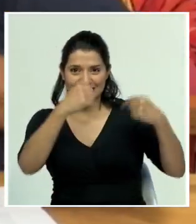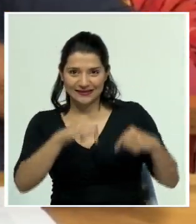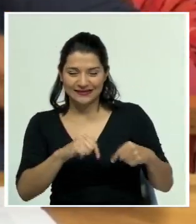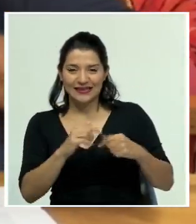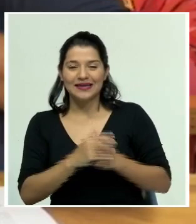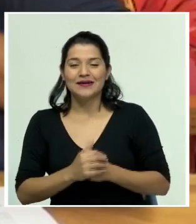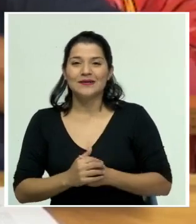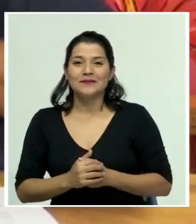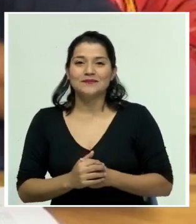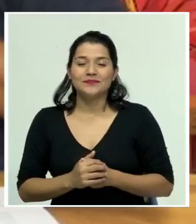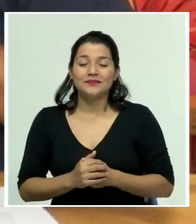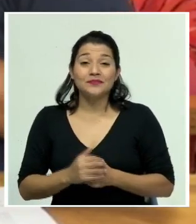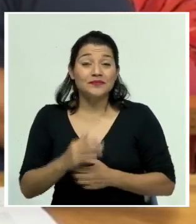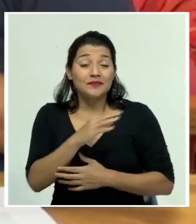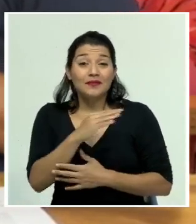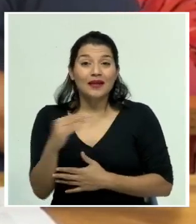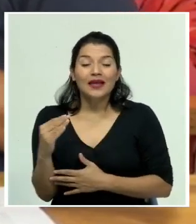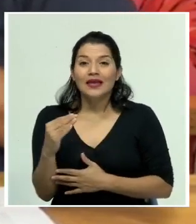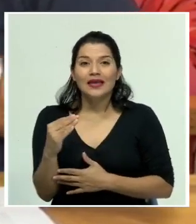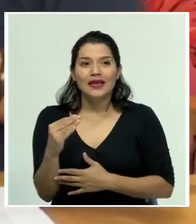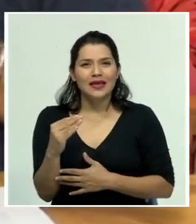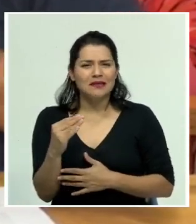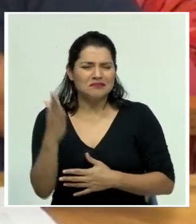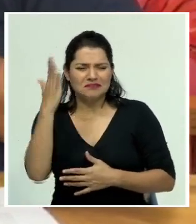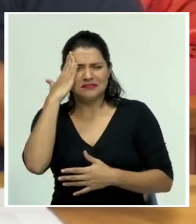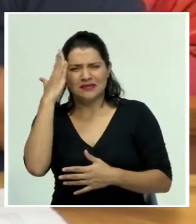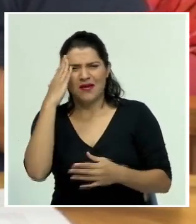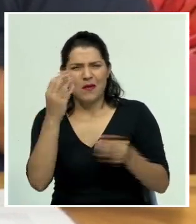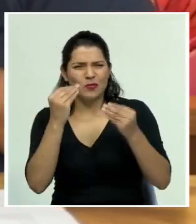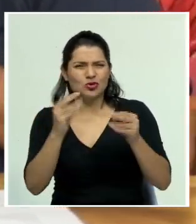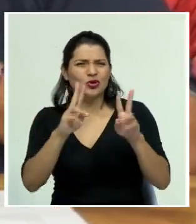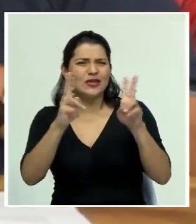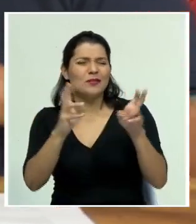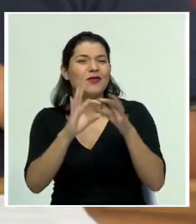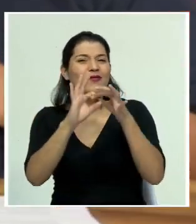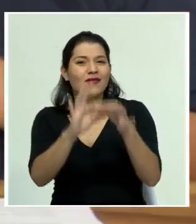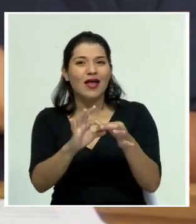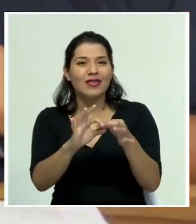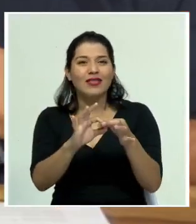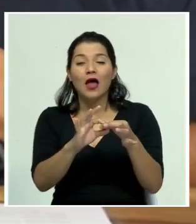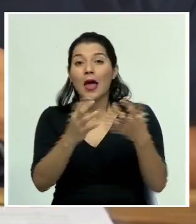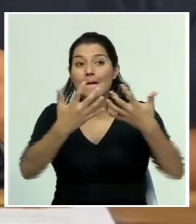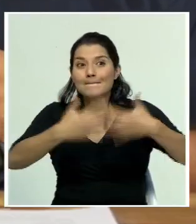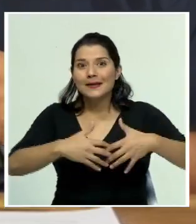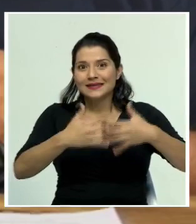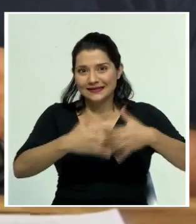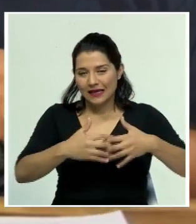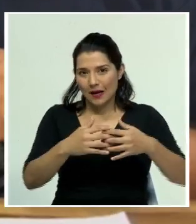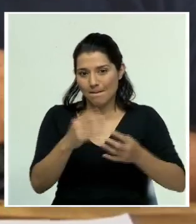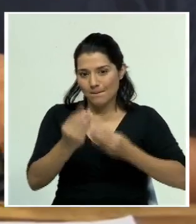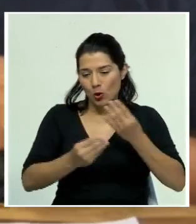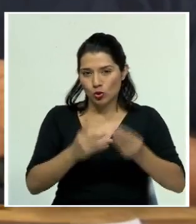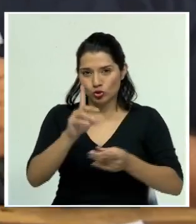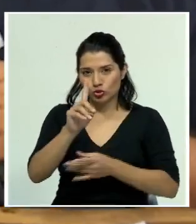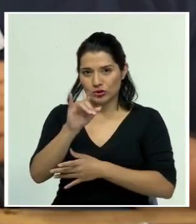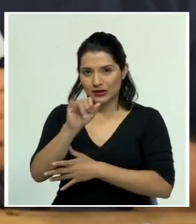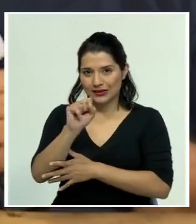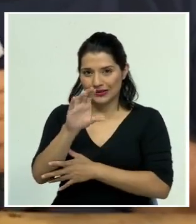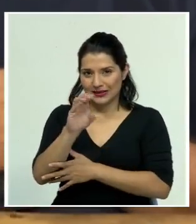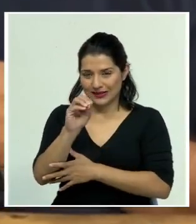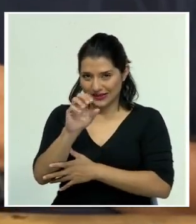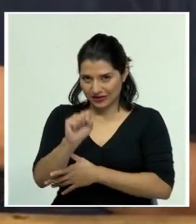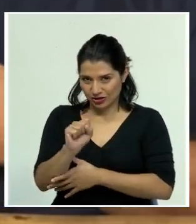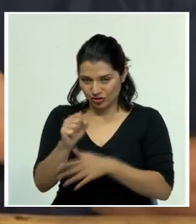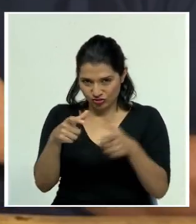Latmus y que es experta en temas de disqueras, ¿verdad? Y todo esto de cómo